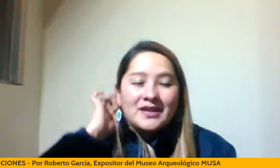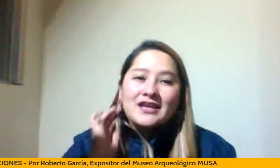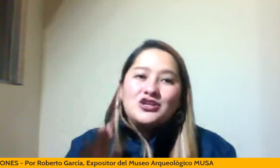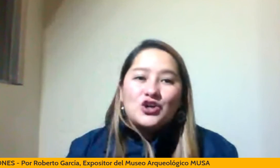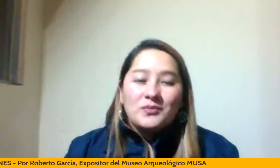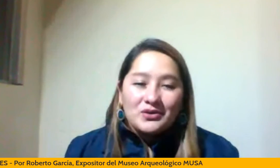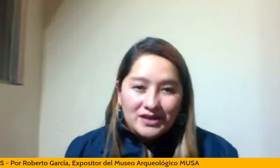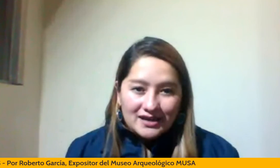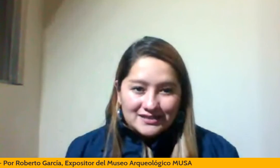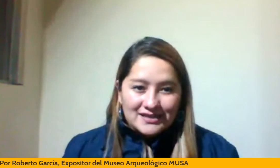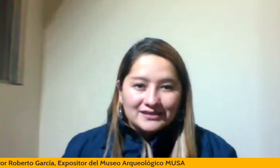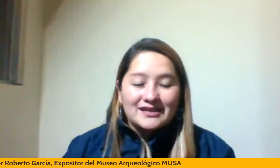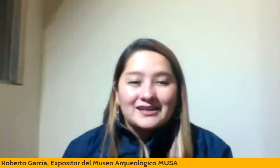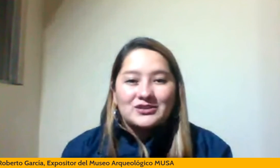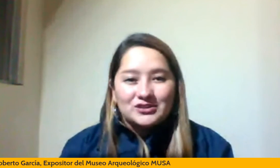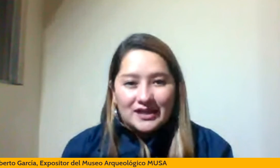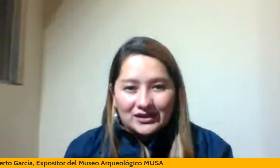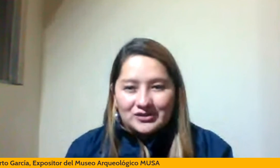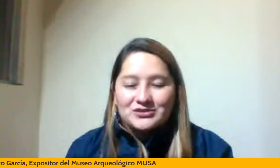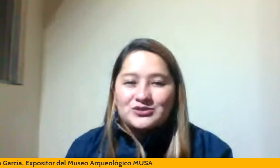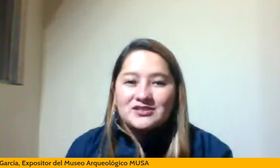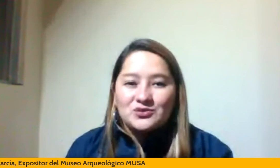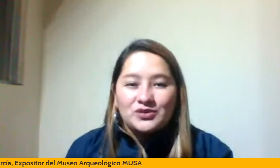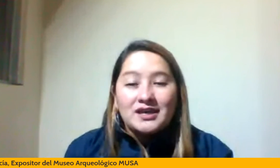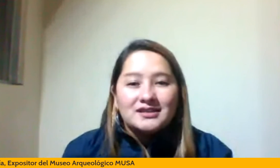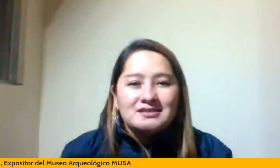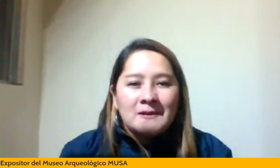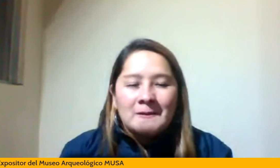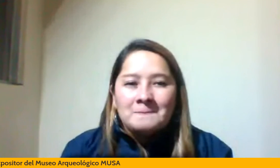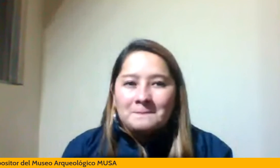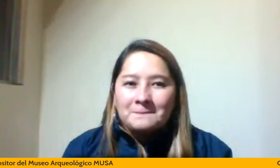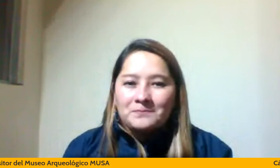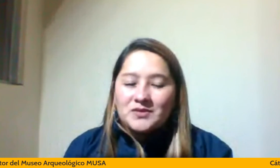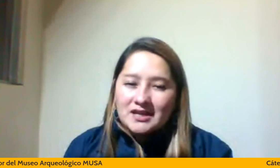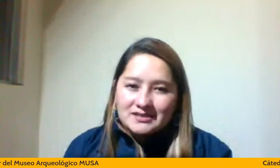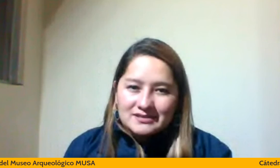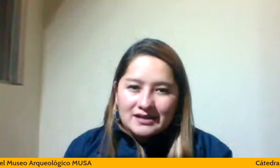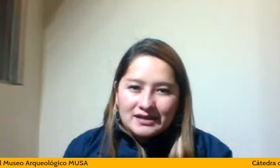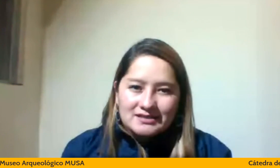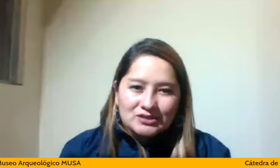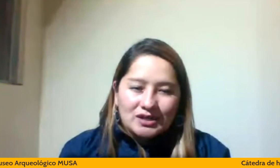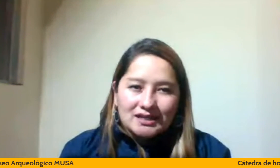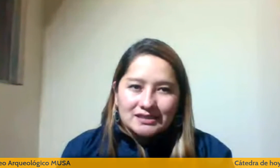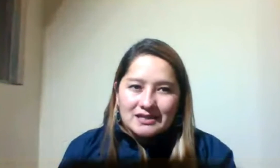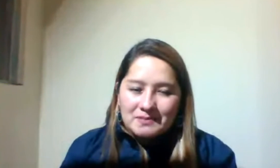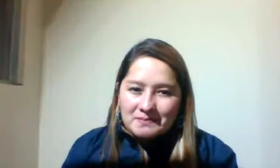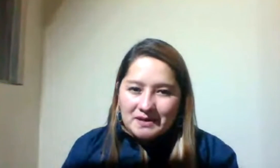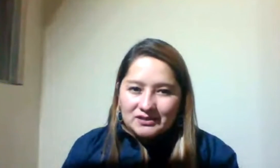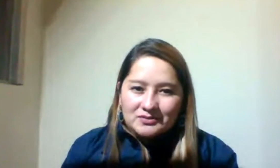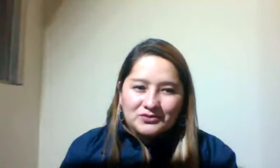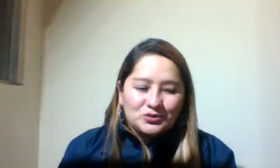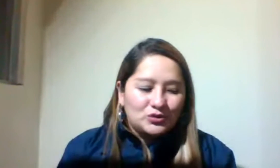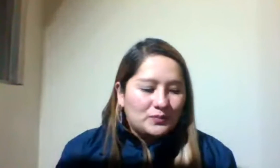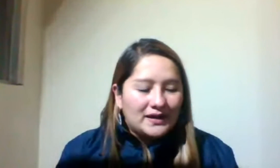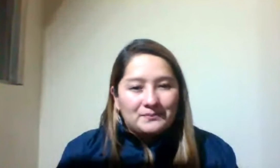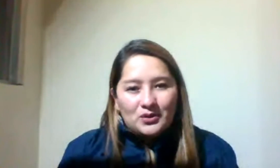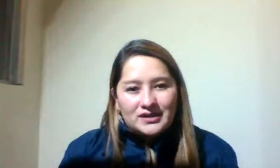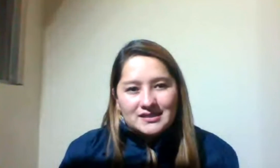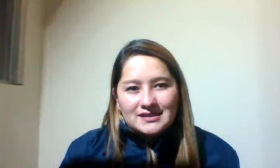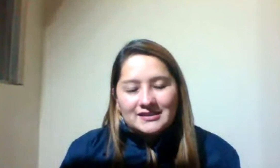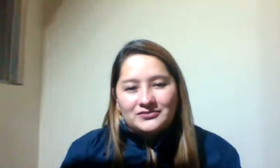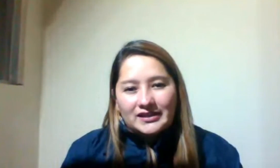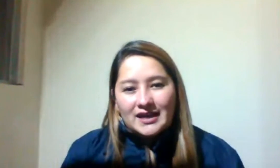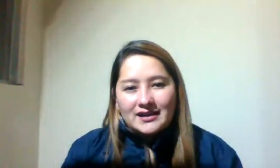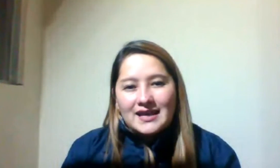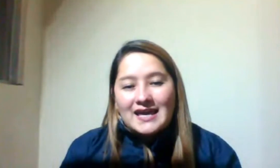cátedra. No me voy a ir sin antes recordarle a nuestros estudiantes quienes están realizando la cátedra Preparando mi Futuro para